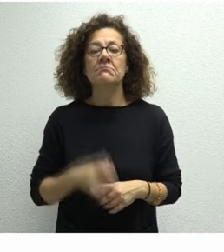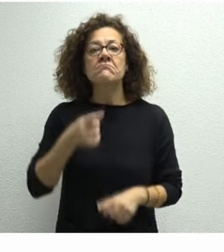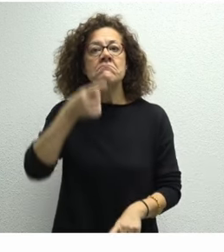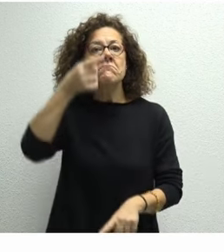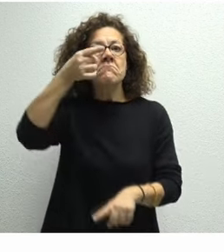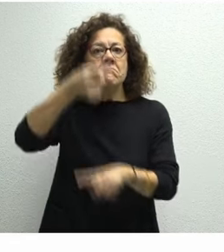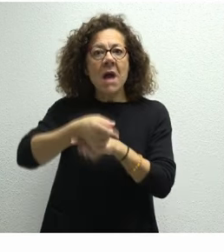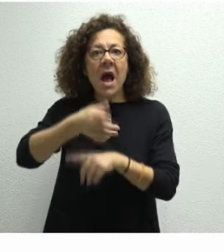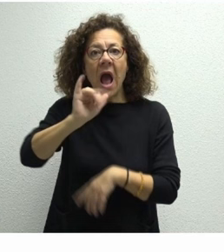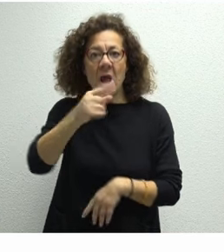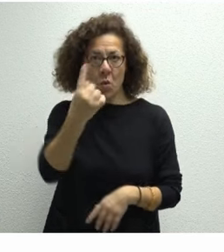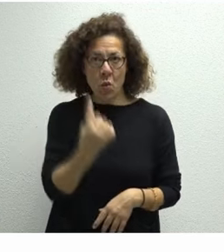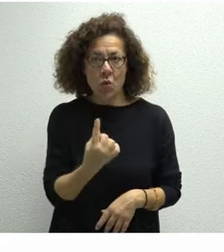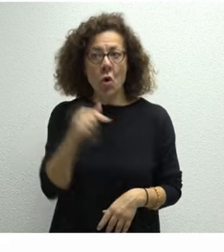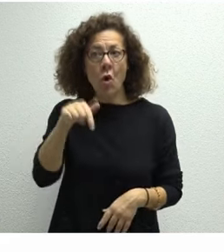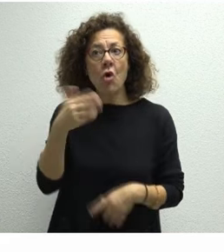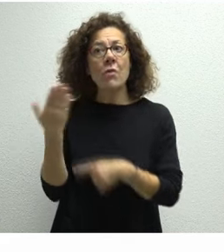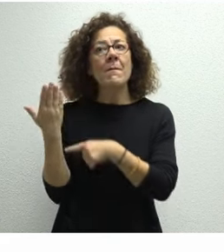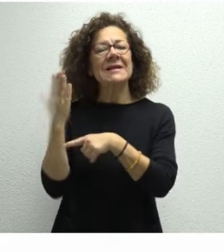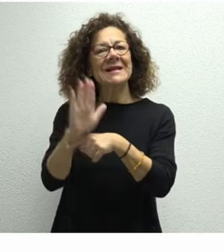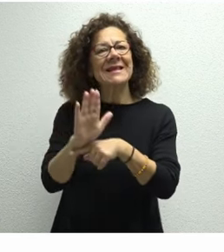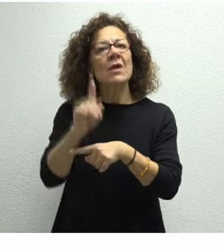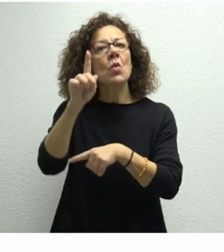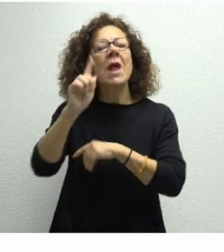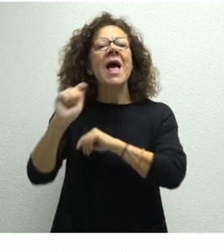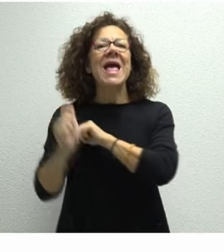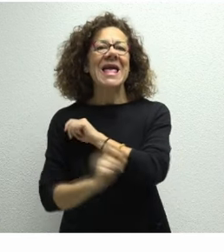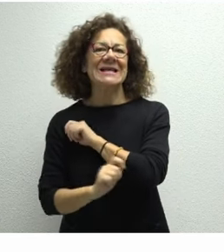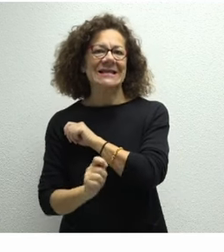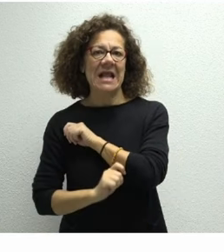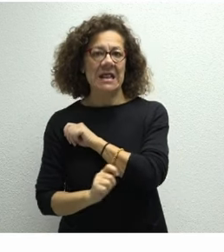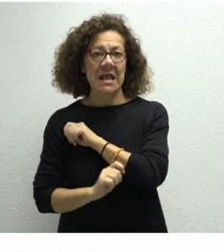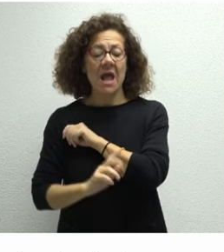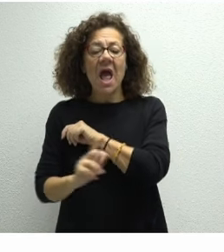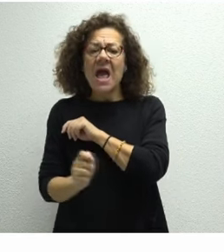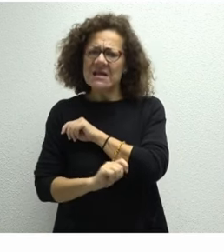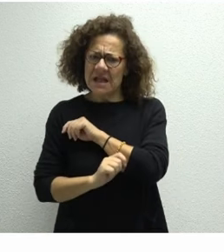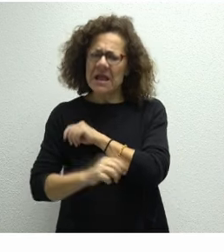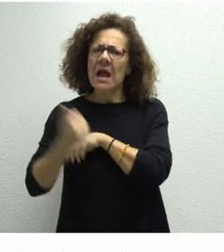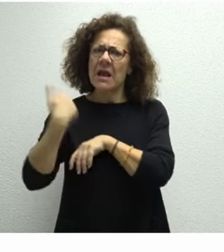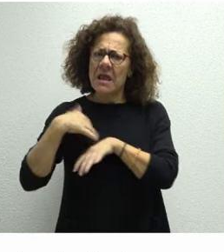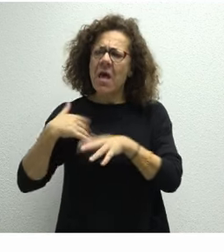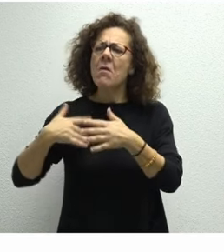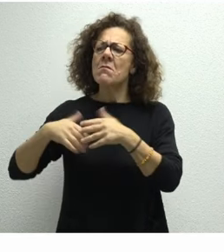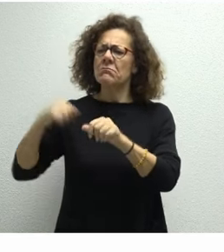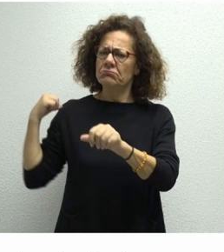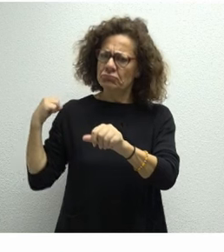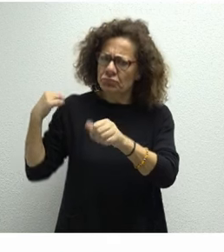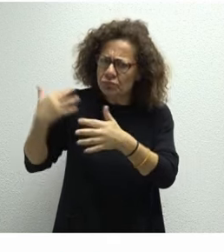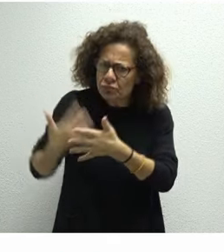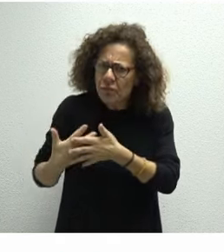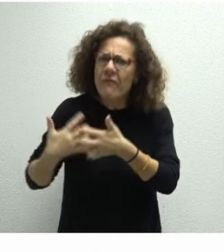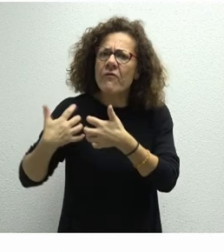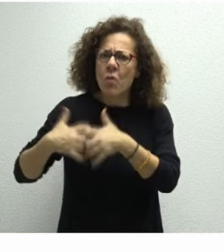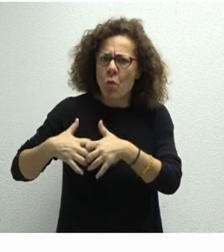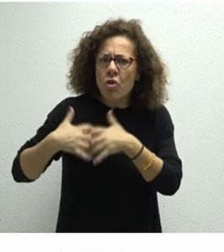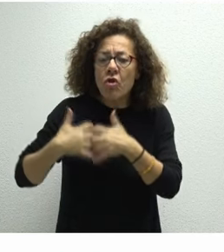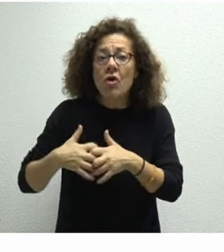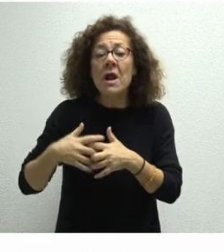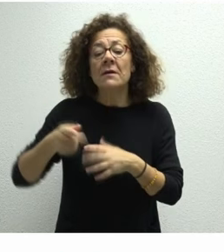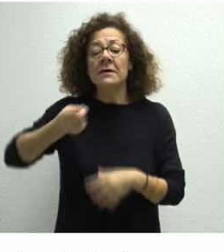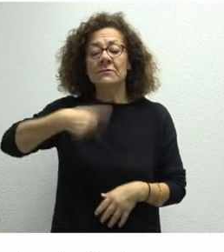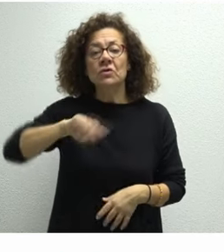y hoy se a presentar una estrategia una estrategia que ya lleva funcionando tiempo y tenemos la